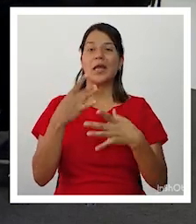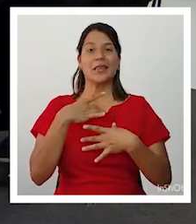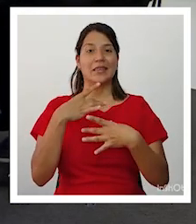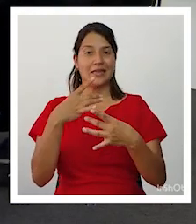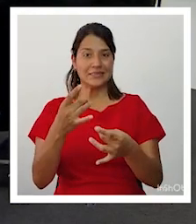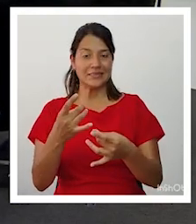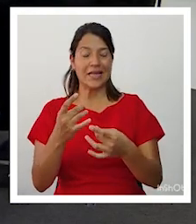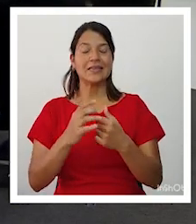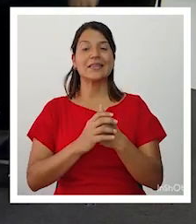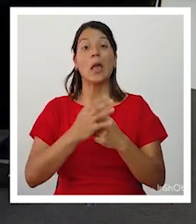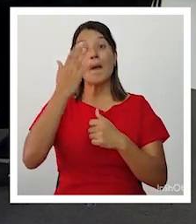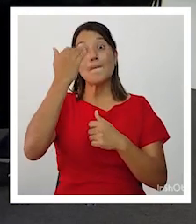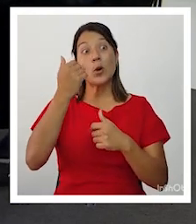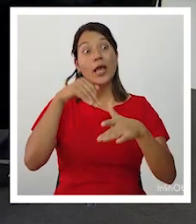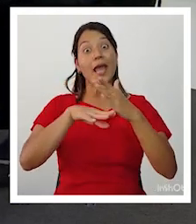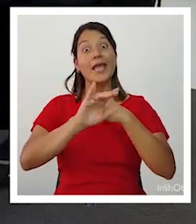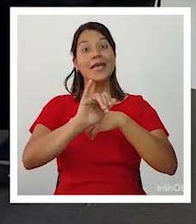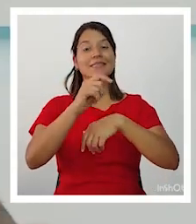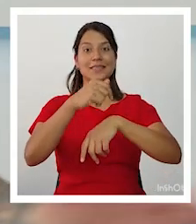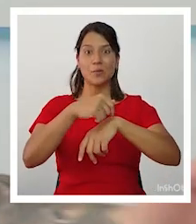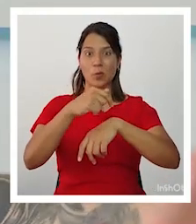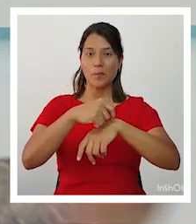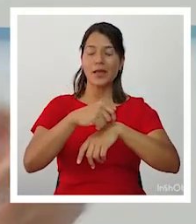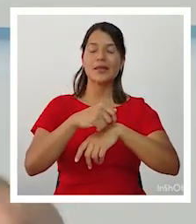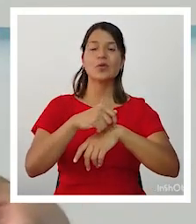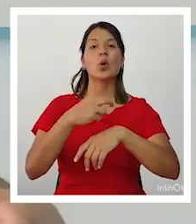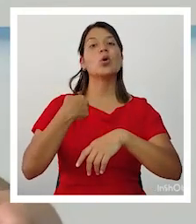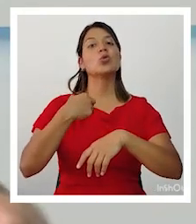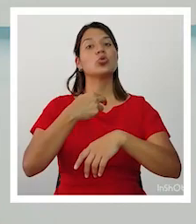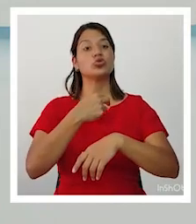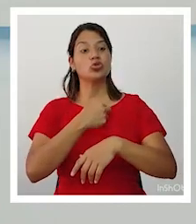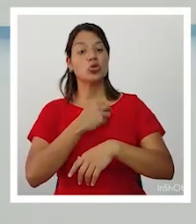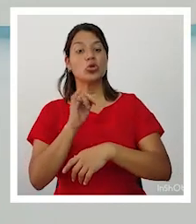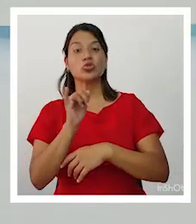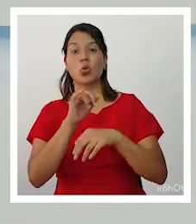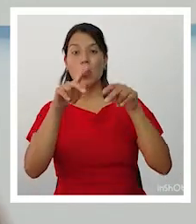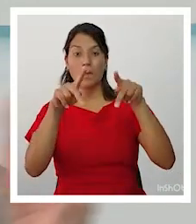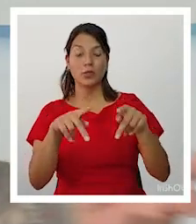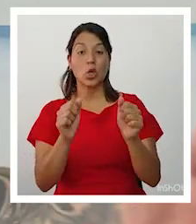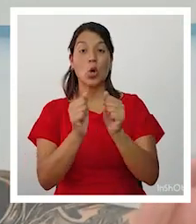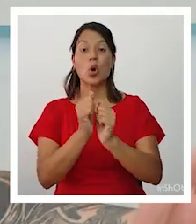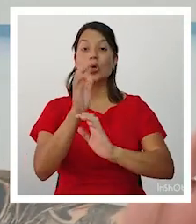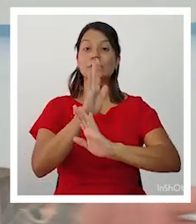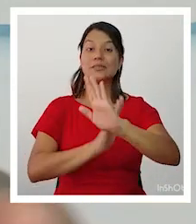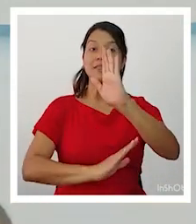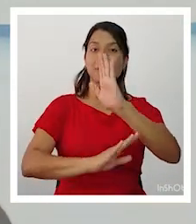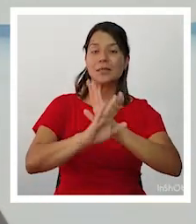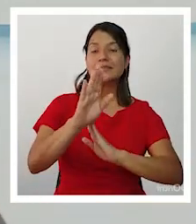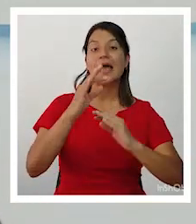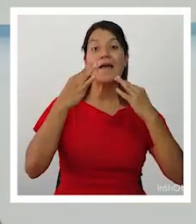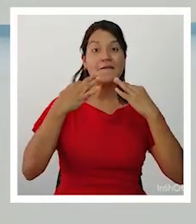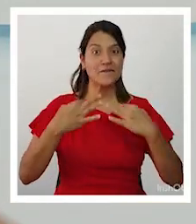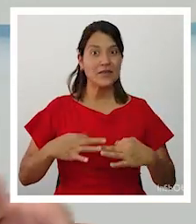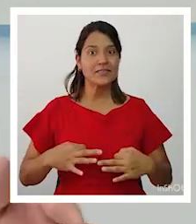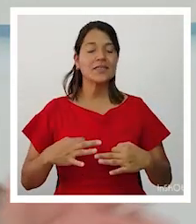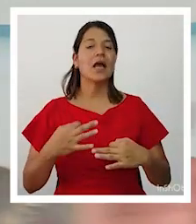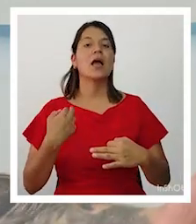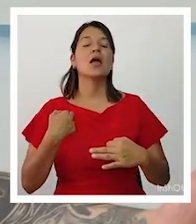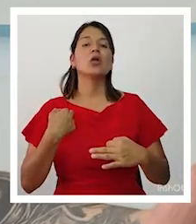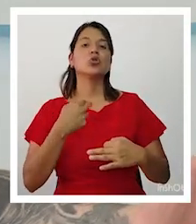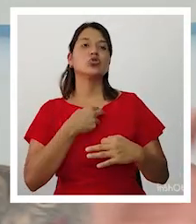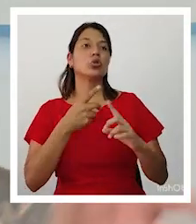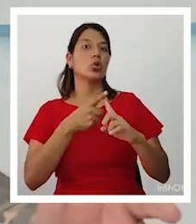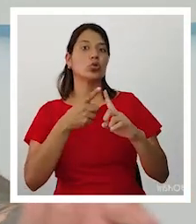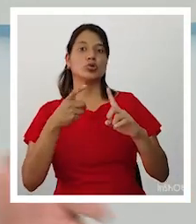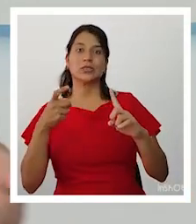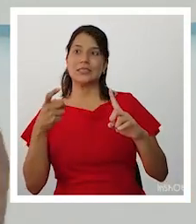interesante, ¿verdad? Porque en ese momento nosotros como personas con una situación de discapacidad física, pues desde la